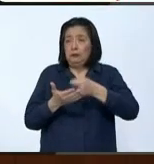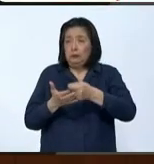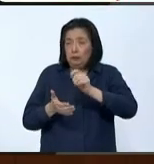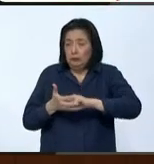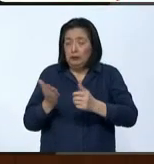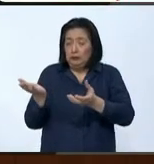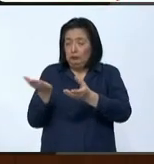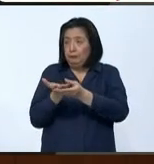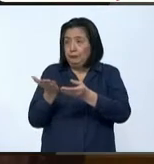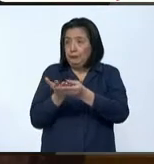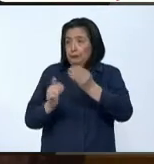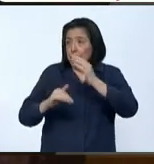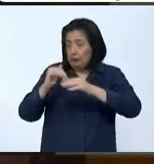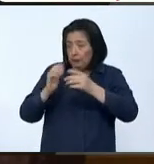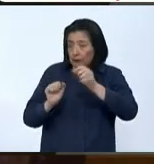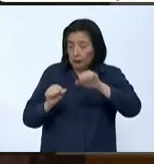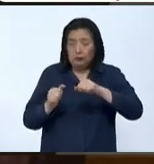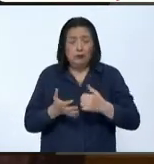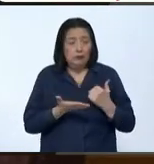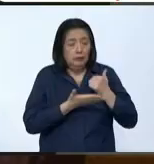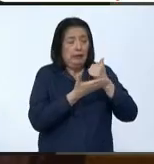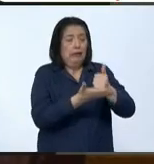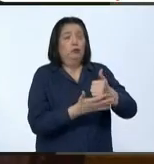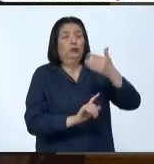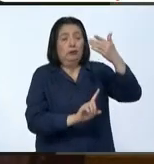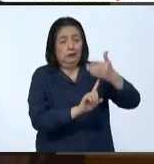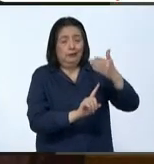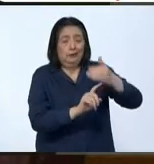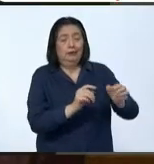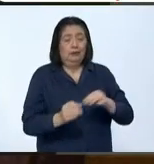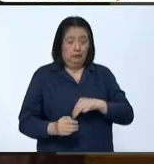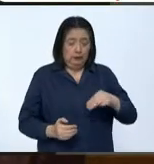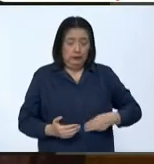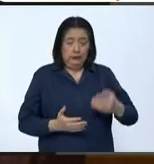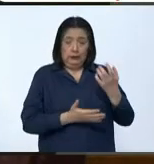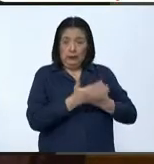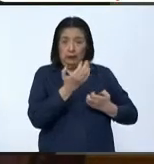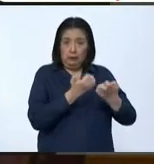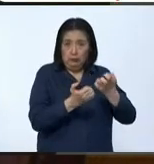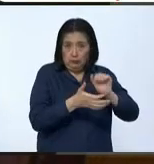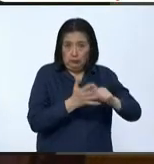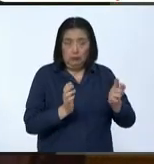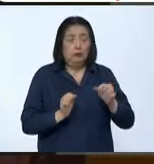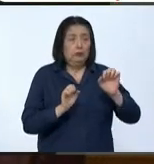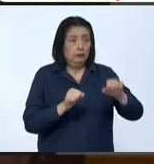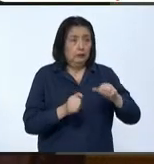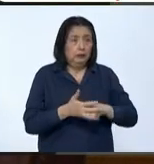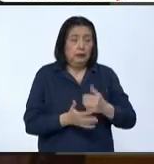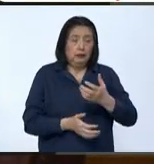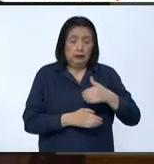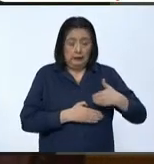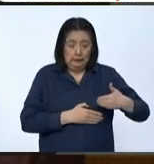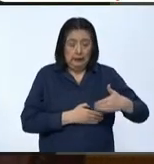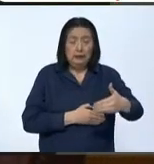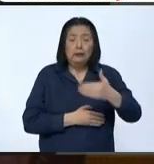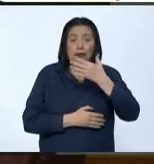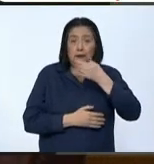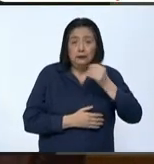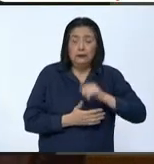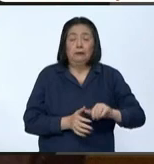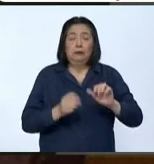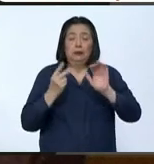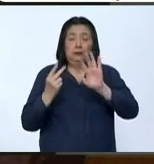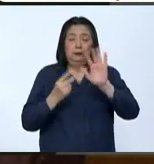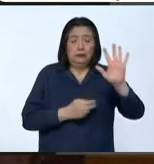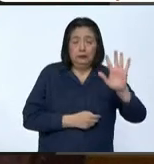de obra con la asistencia técnica del Ministerio de economía y finanzas a diciembre 75